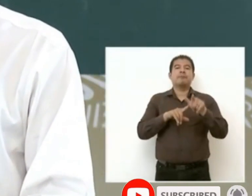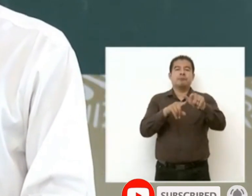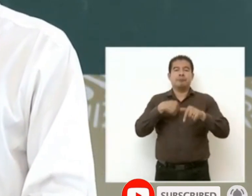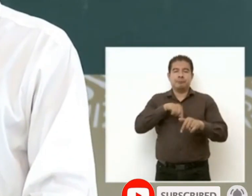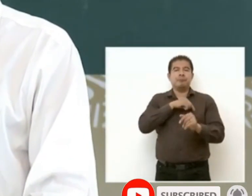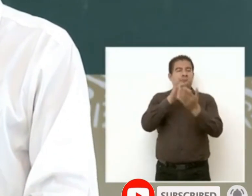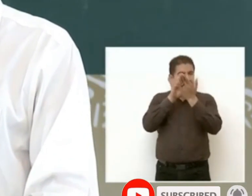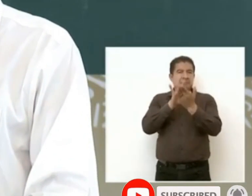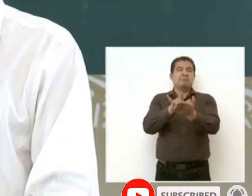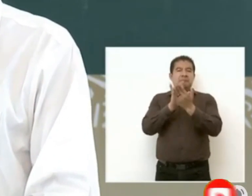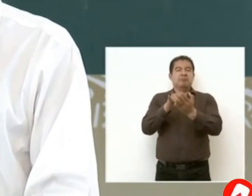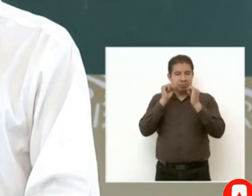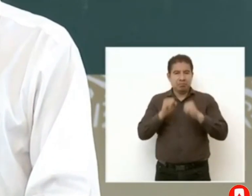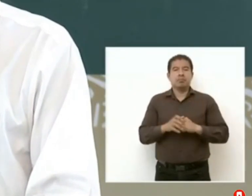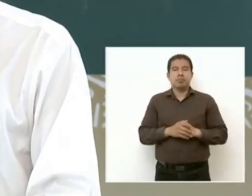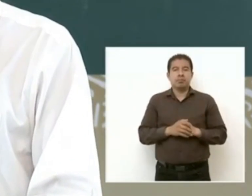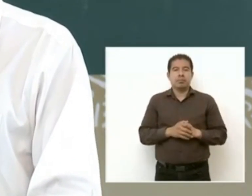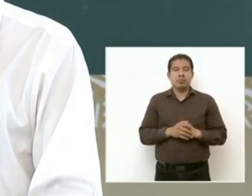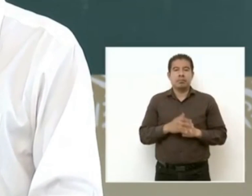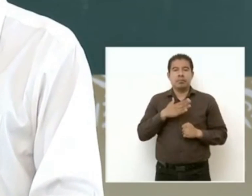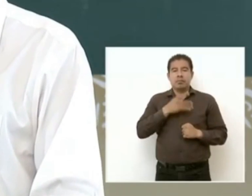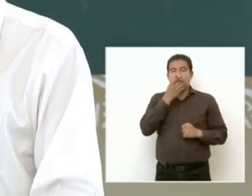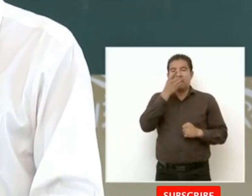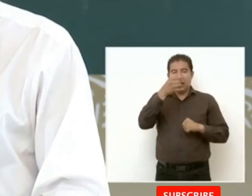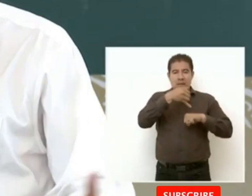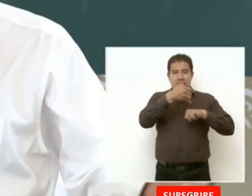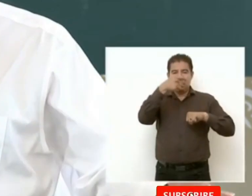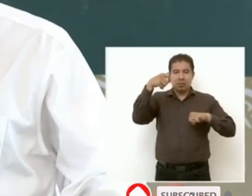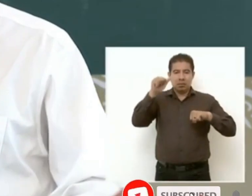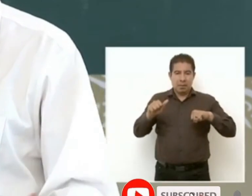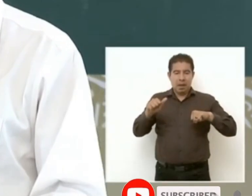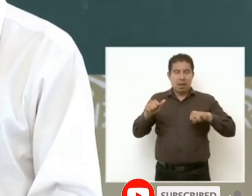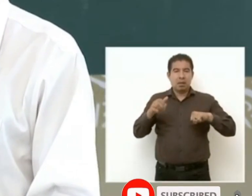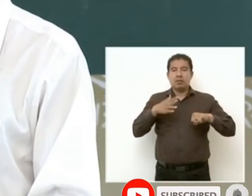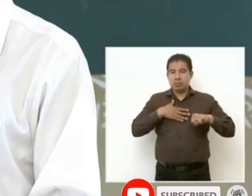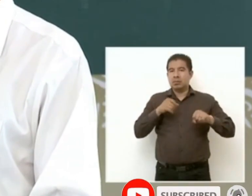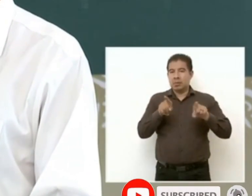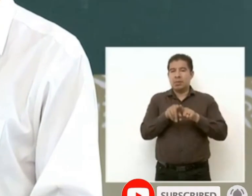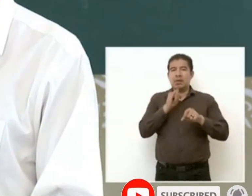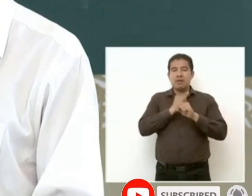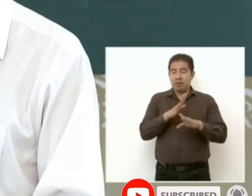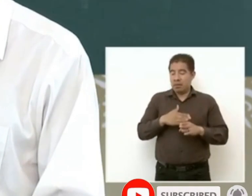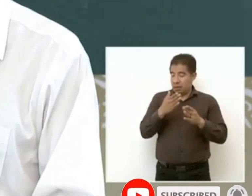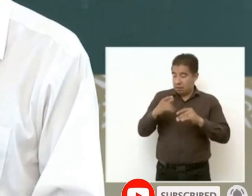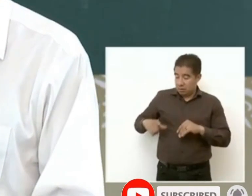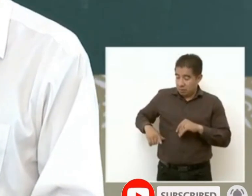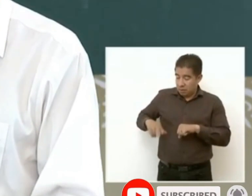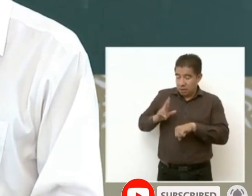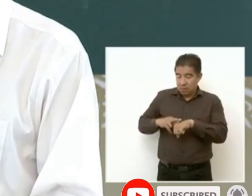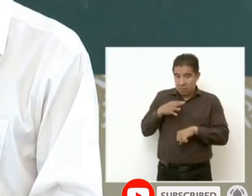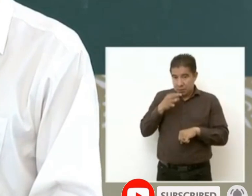apoyar. Les puedo decir aquí en Iztapa, y aprovecho para informarle al gobernador de